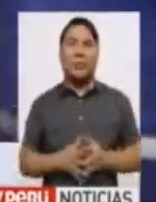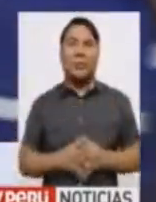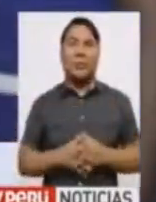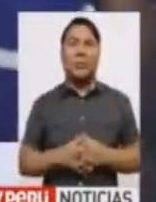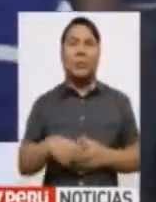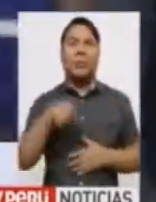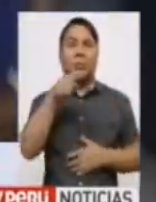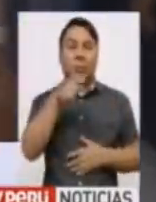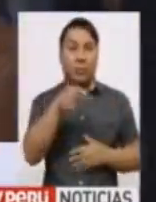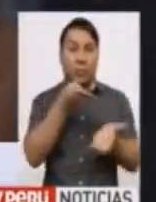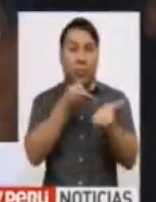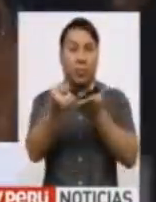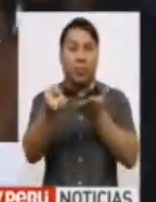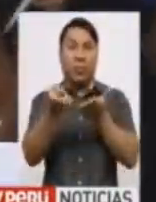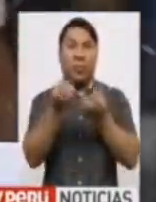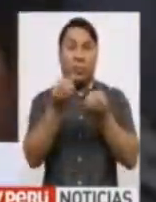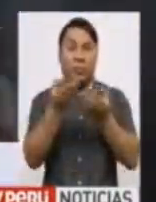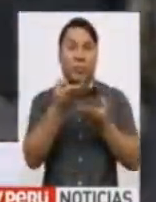¿Cómo se declara inocente?